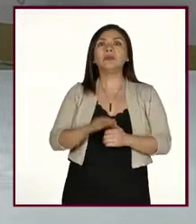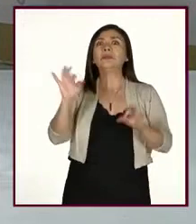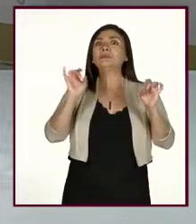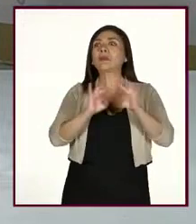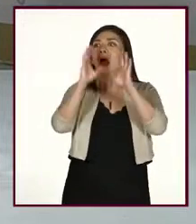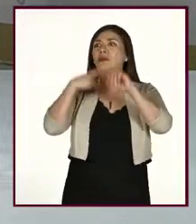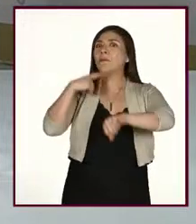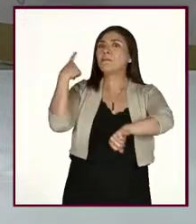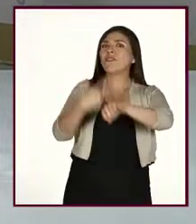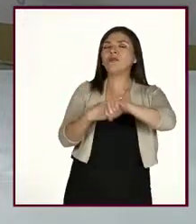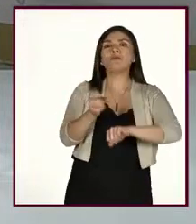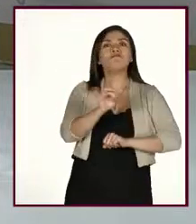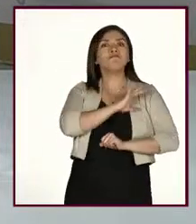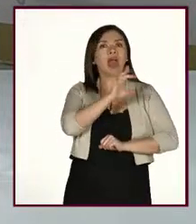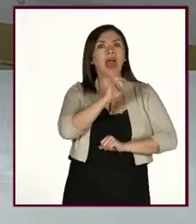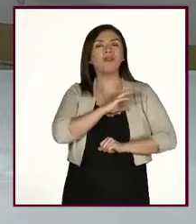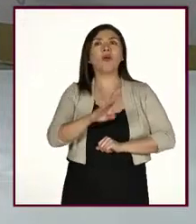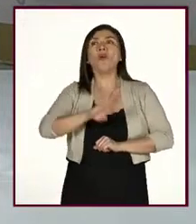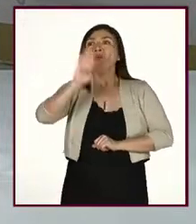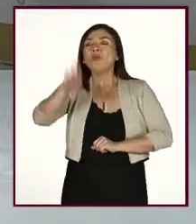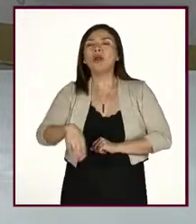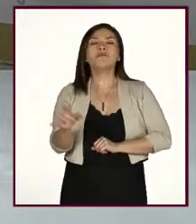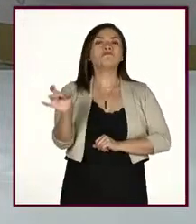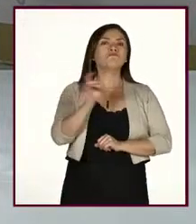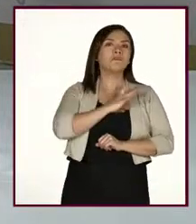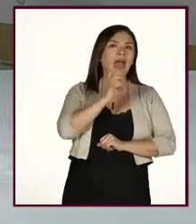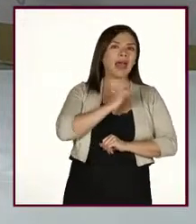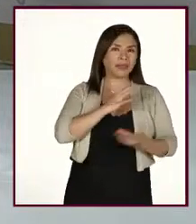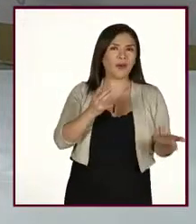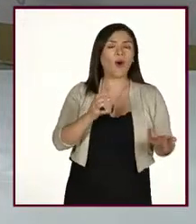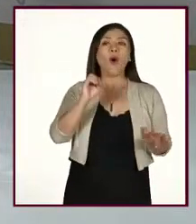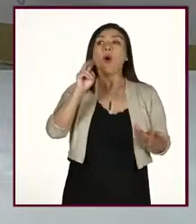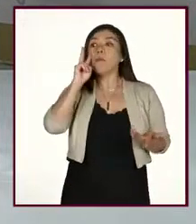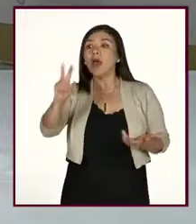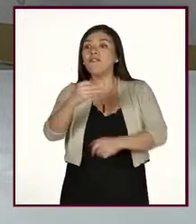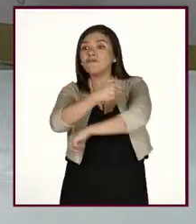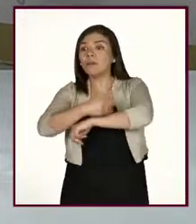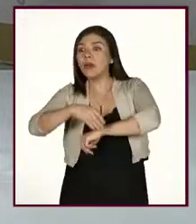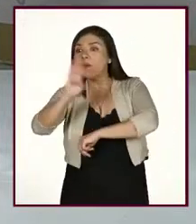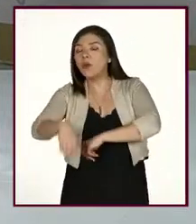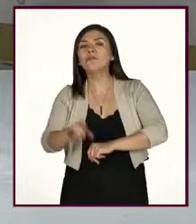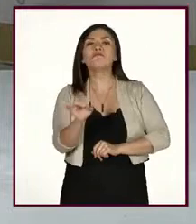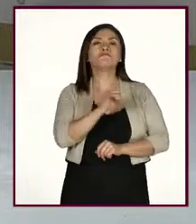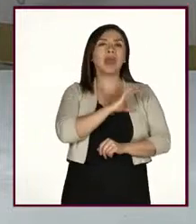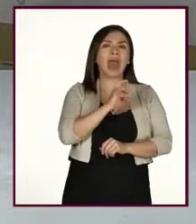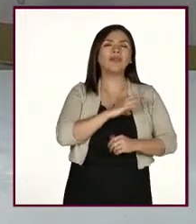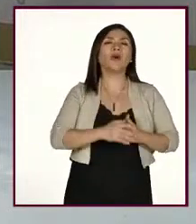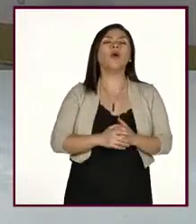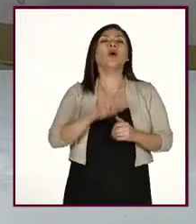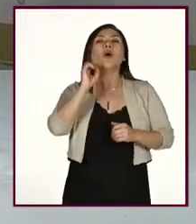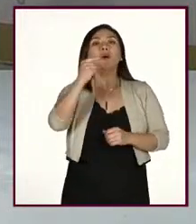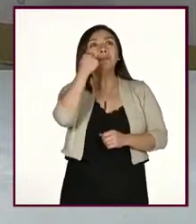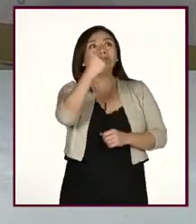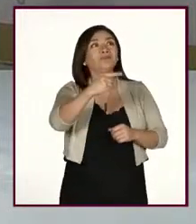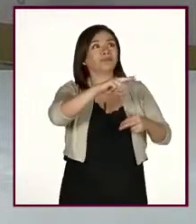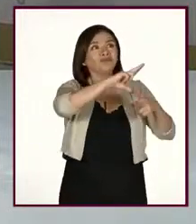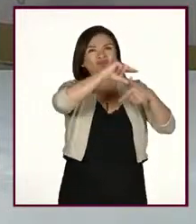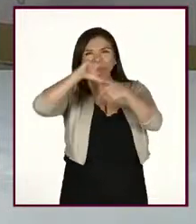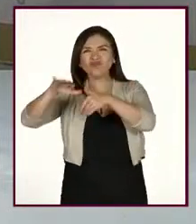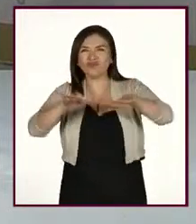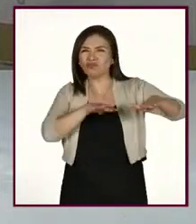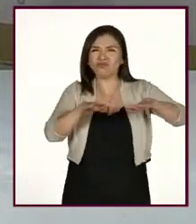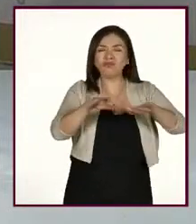enfermedad física, el miedo a la muerte, sí, el miedo a la muerte de algún familiar, el miedo a los fenómenos naturales,